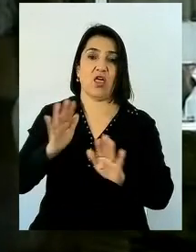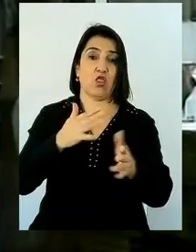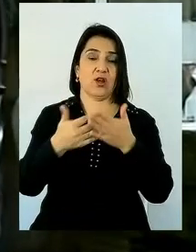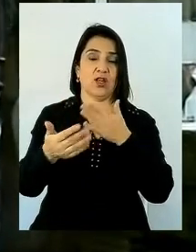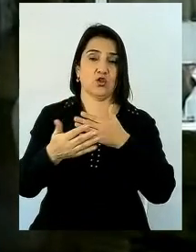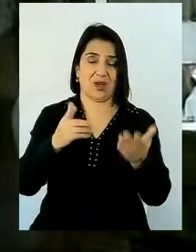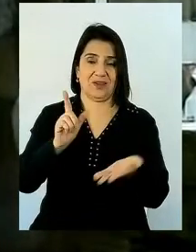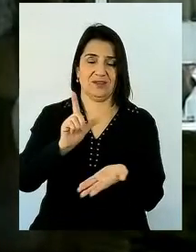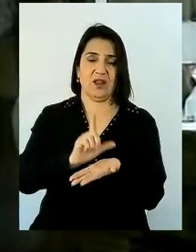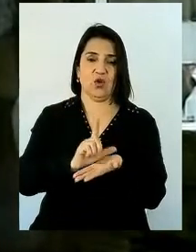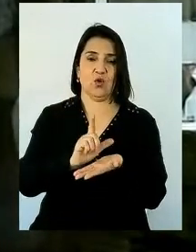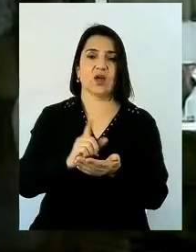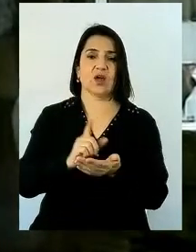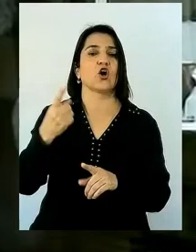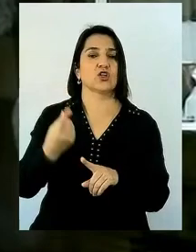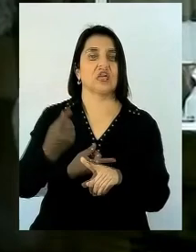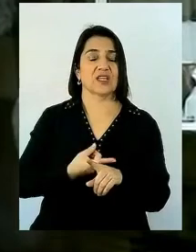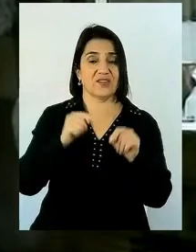están